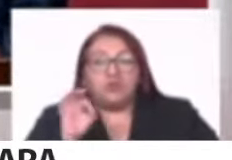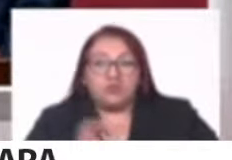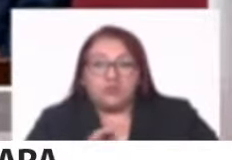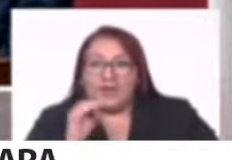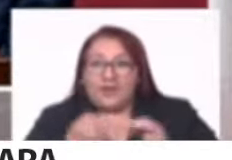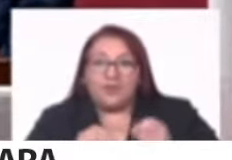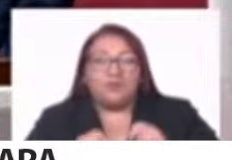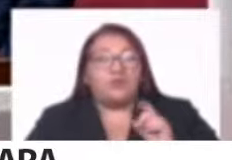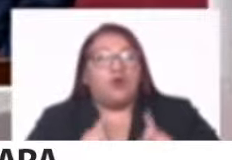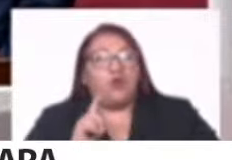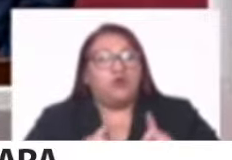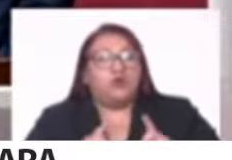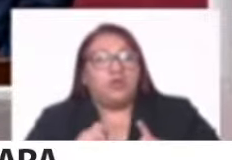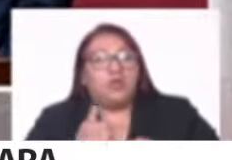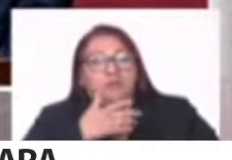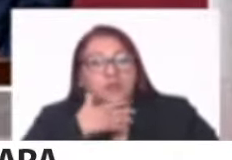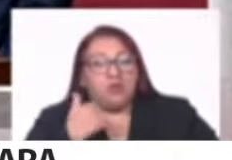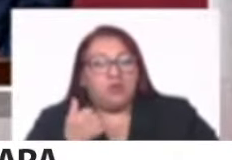macroeconómicas. 11,